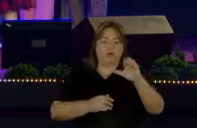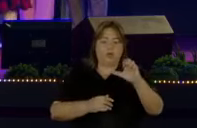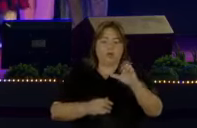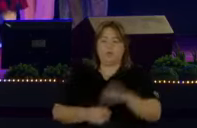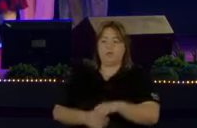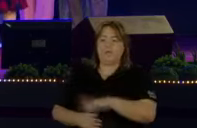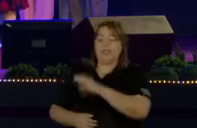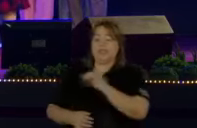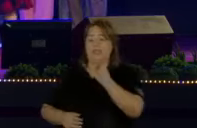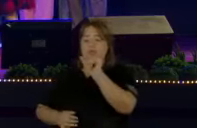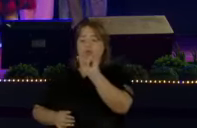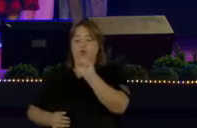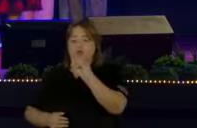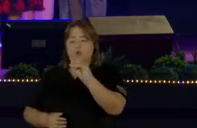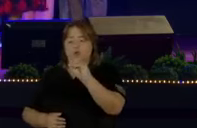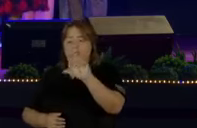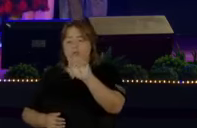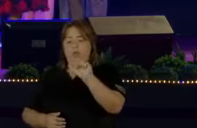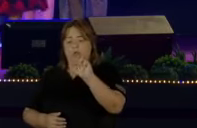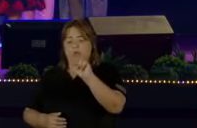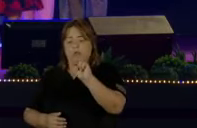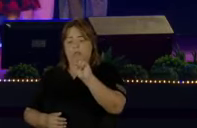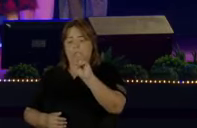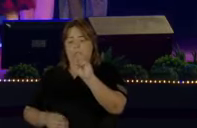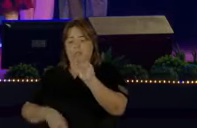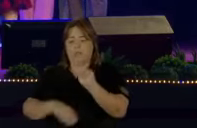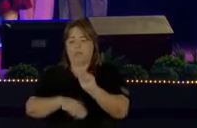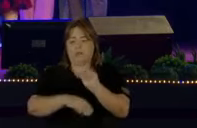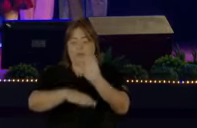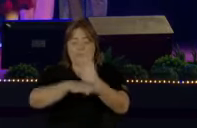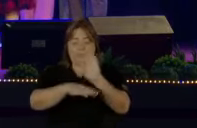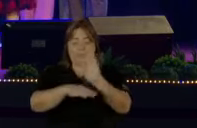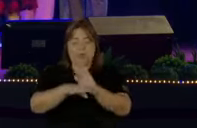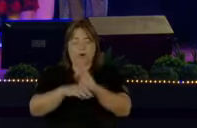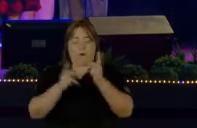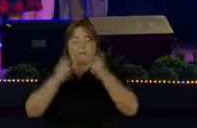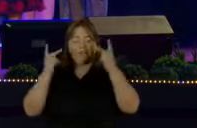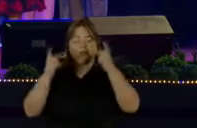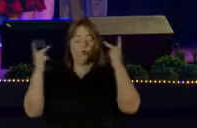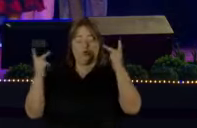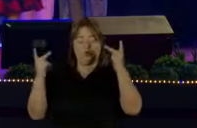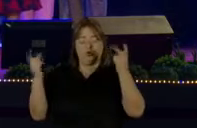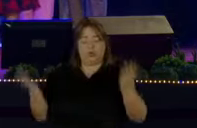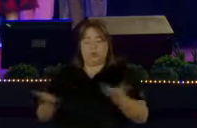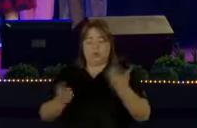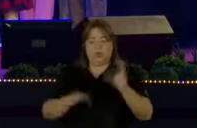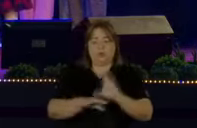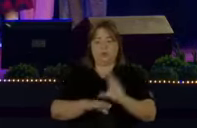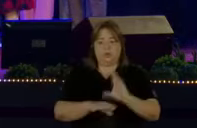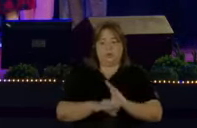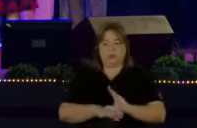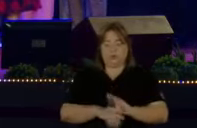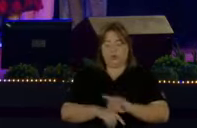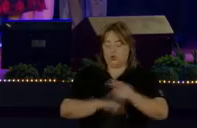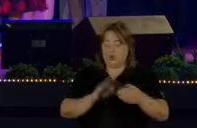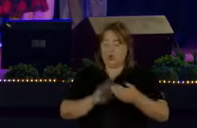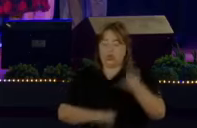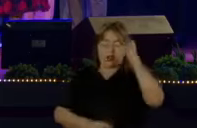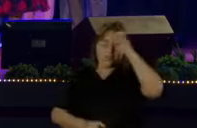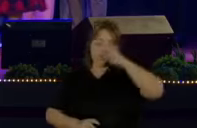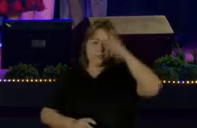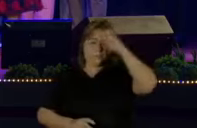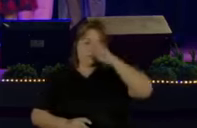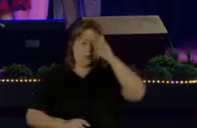Ministerio Empresarios Victoriosos de la Casa. Dale la sabiduría, Señor, todas las estrategias que ellos